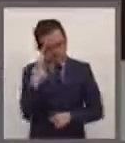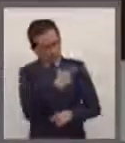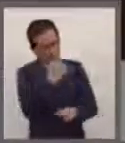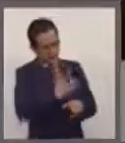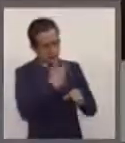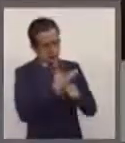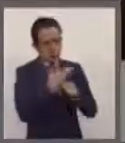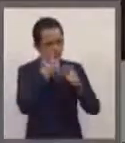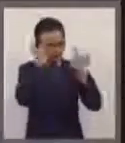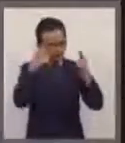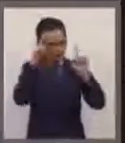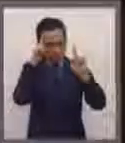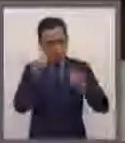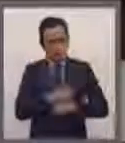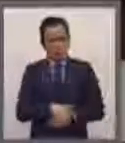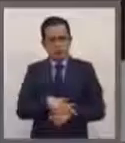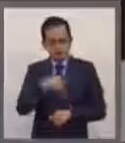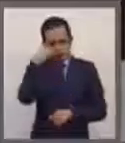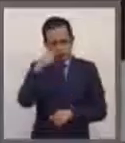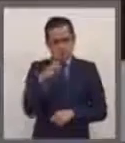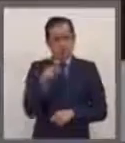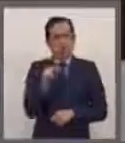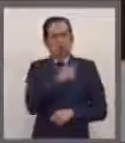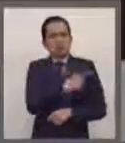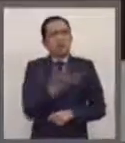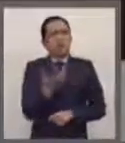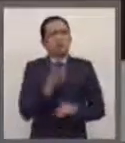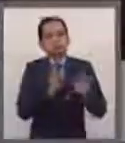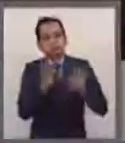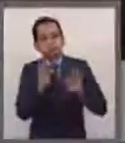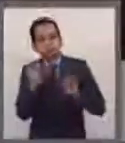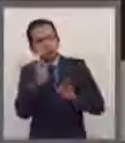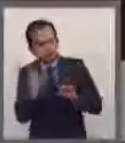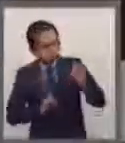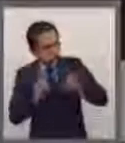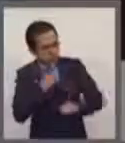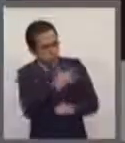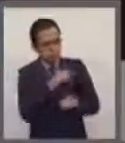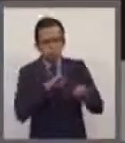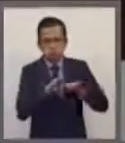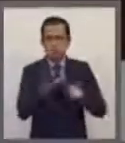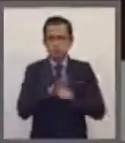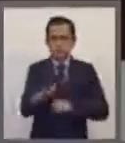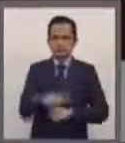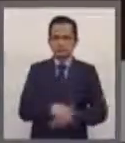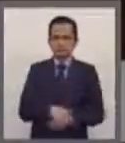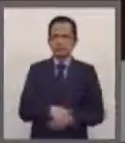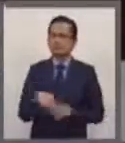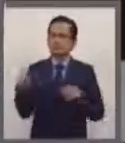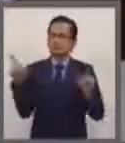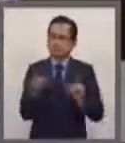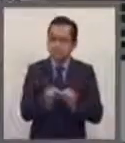y no colocarla en un ambiente donde se cuestione su actividad. Es cuanto, señor presidente.